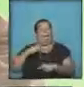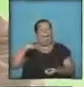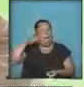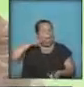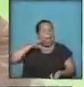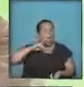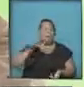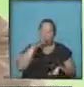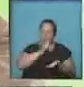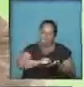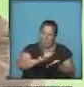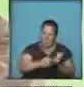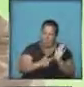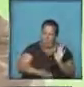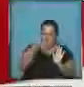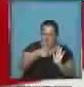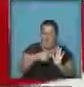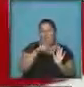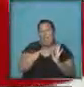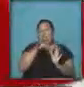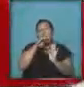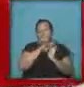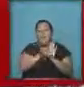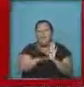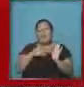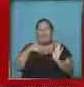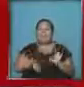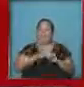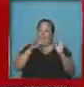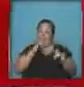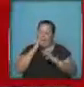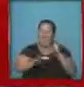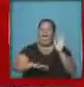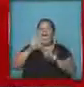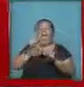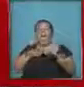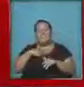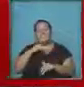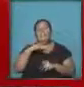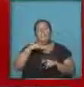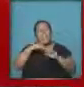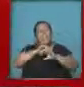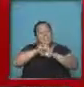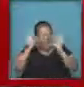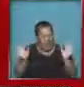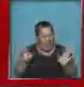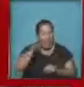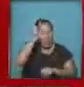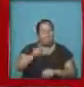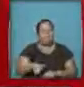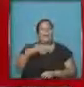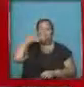dicen y que esas indicaciones hayan sido correctamente interpretadas. A veces hablamos... Que se entienda, que se entienda. La persona